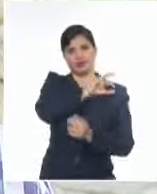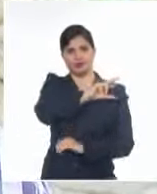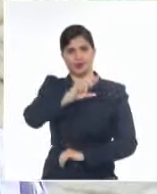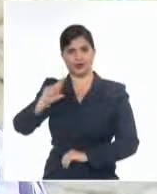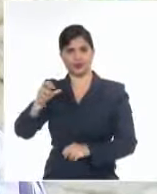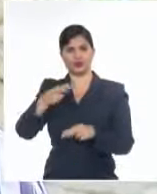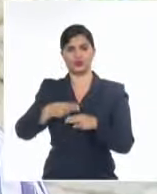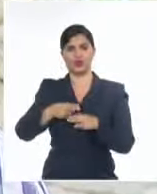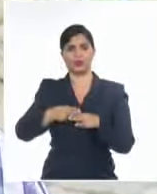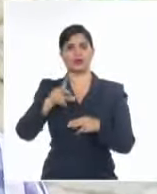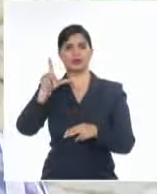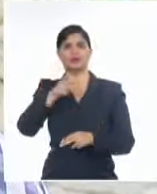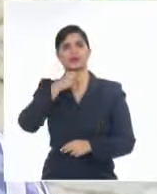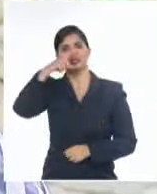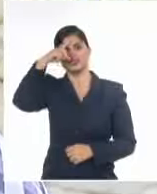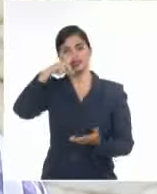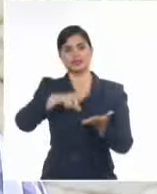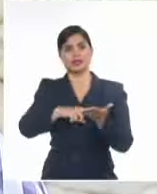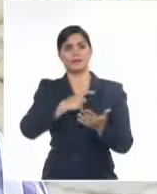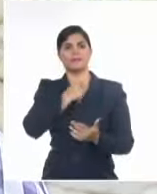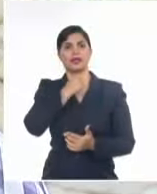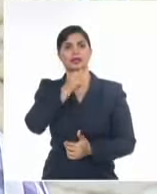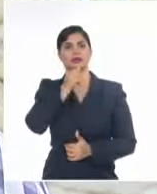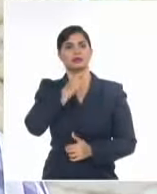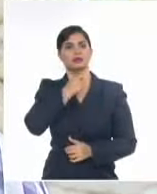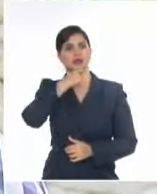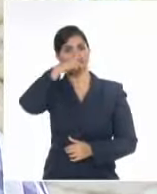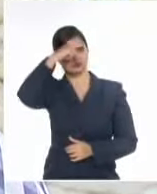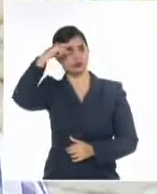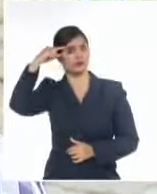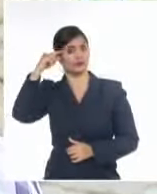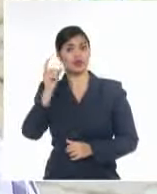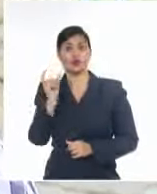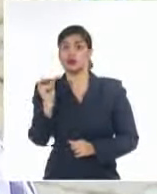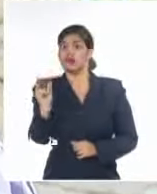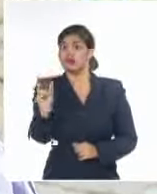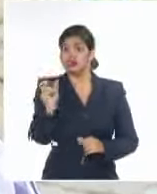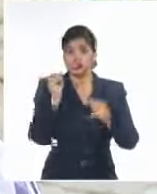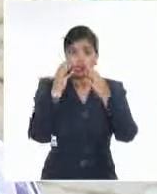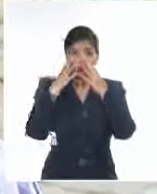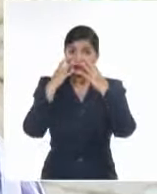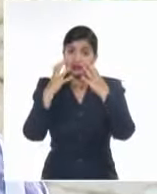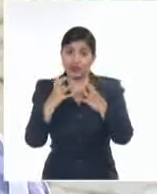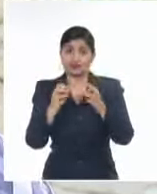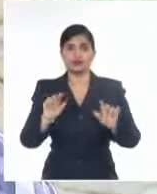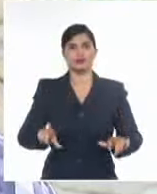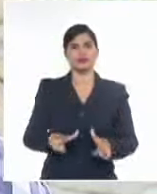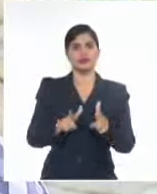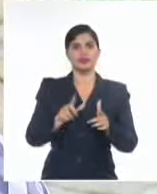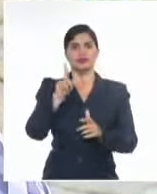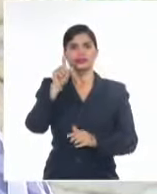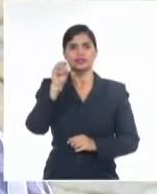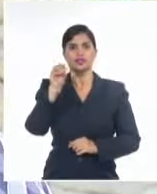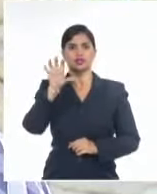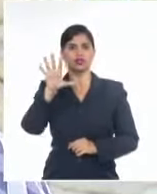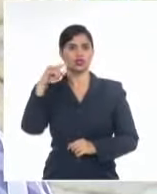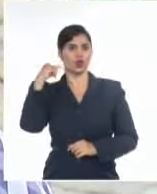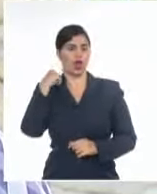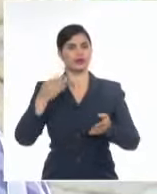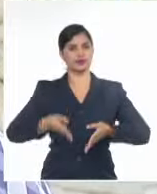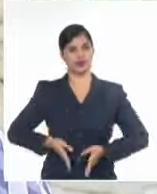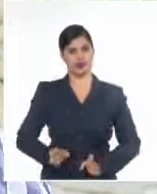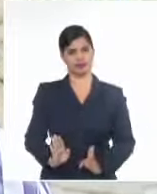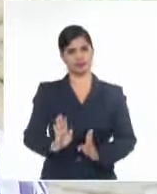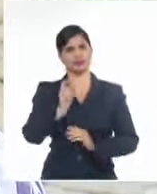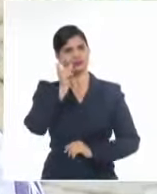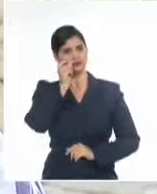Es una fecha de mucho simbolismo. El 205 aniversario de su natalicio.